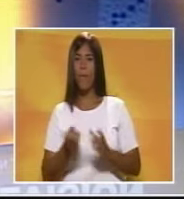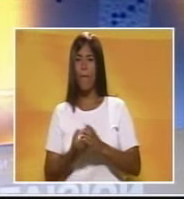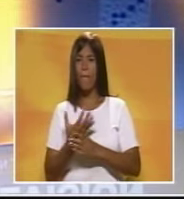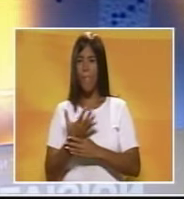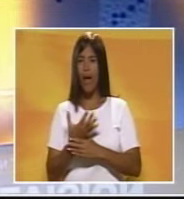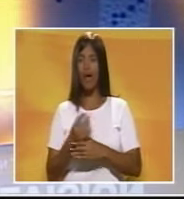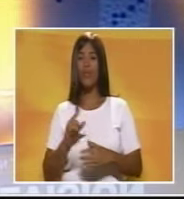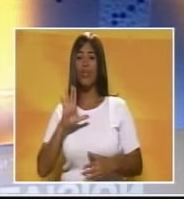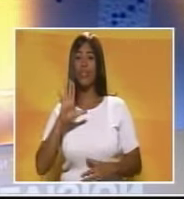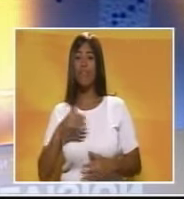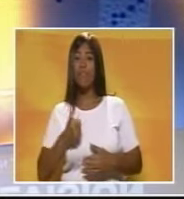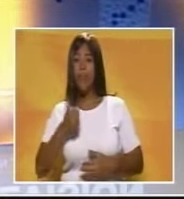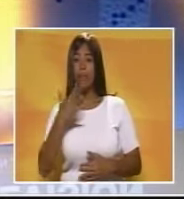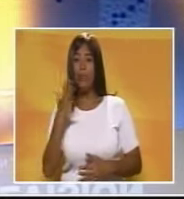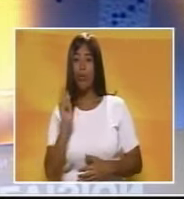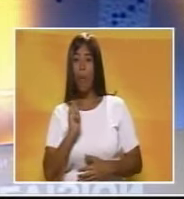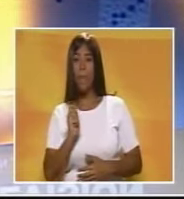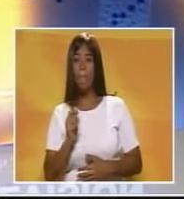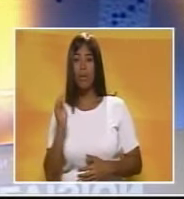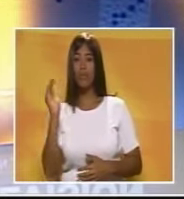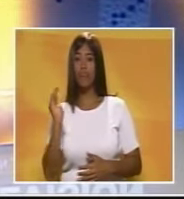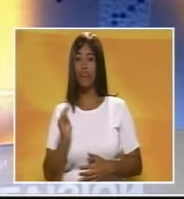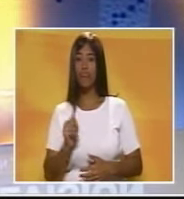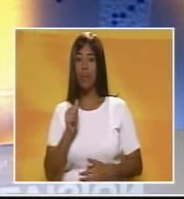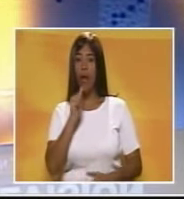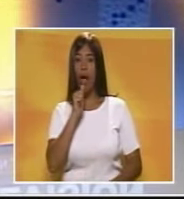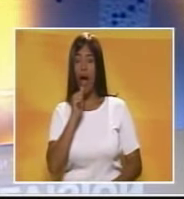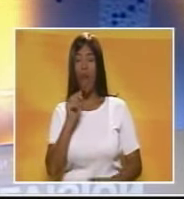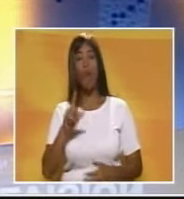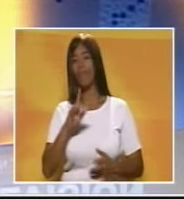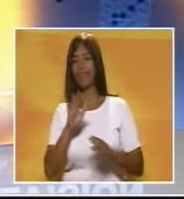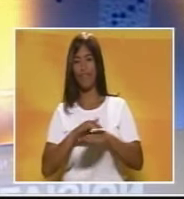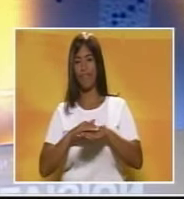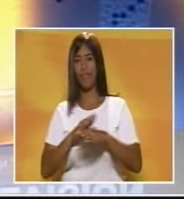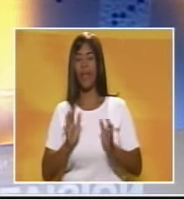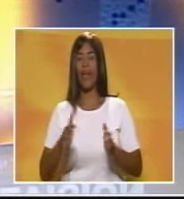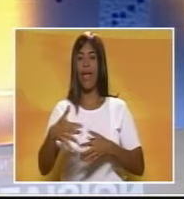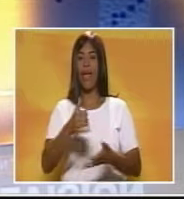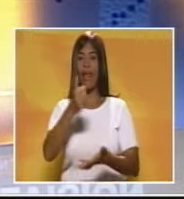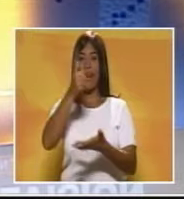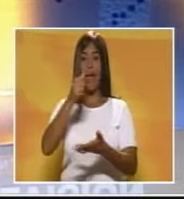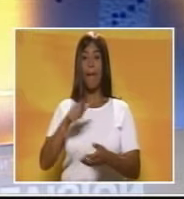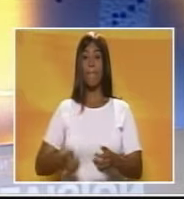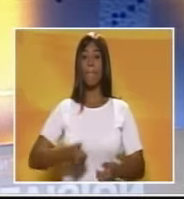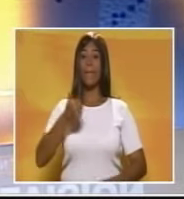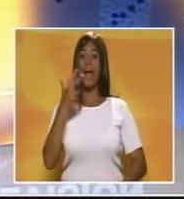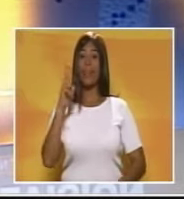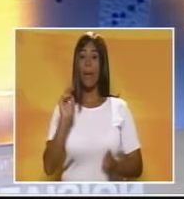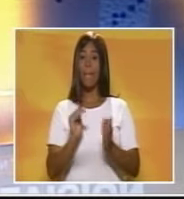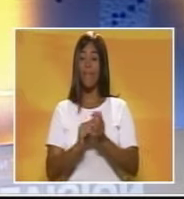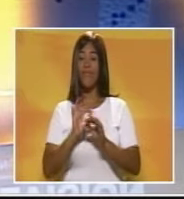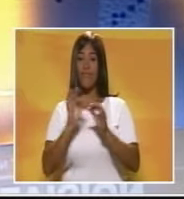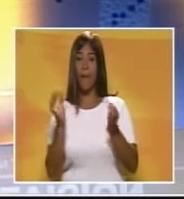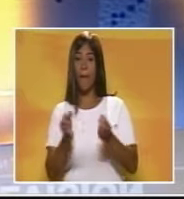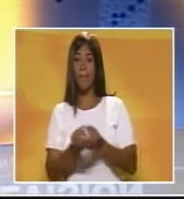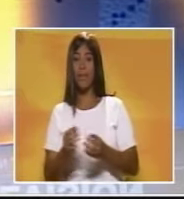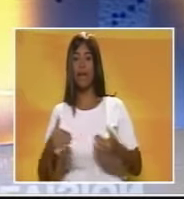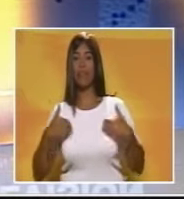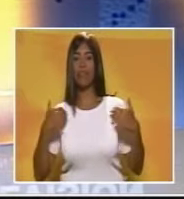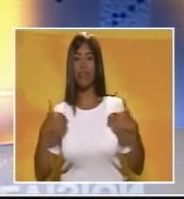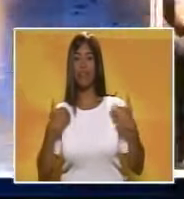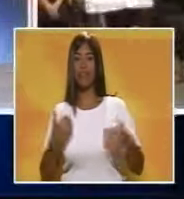más de 5 meses sin que les llegue el beneficio del CLAP. Más de 3.000 familias se ven afectadas. Anderson Pérez con el